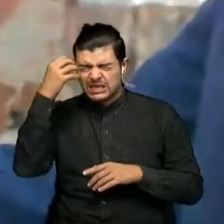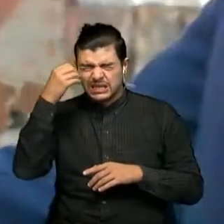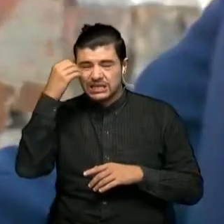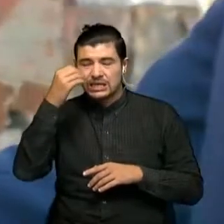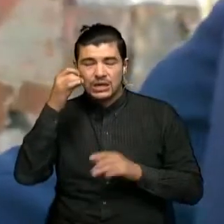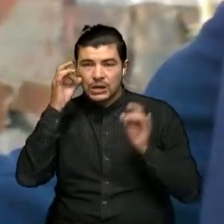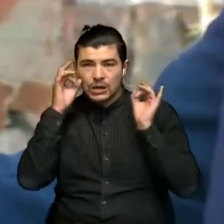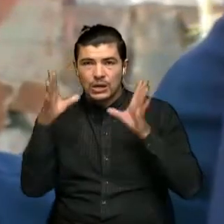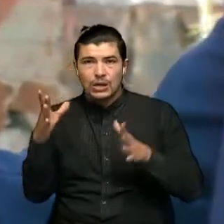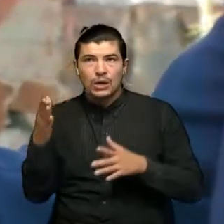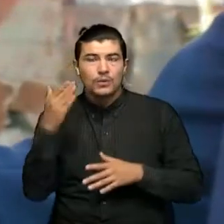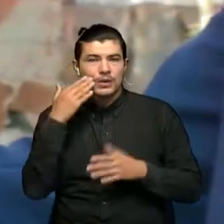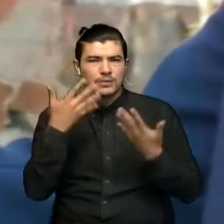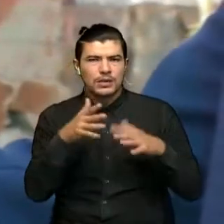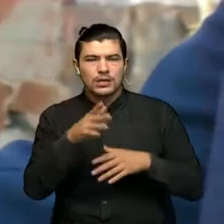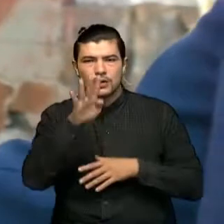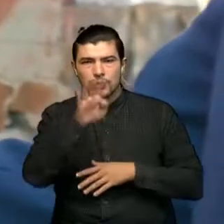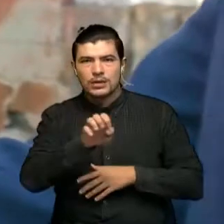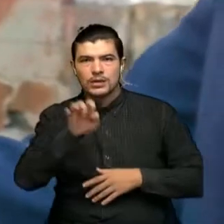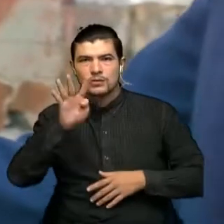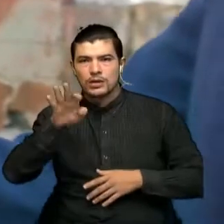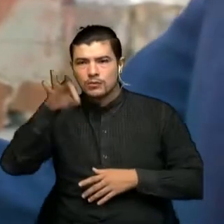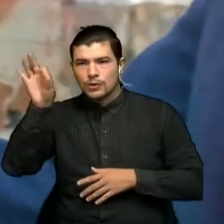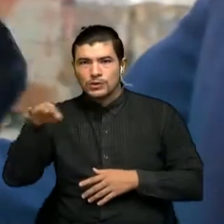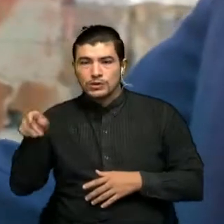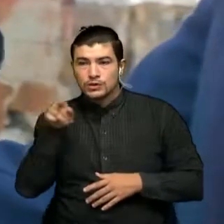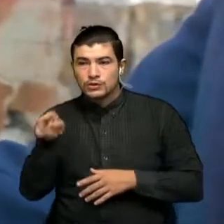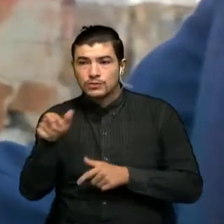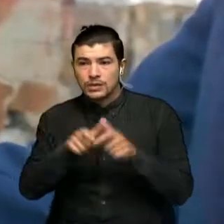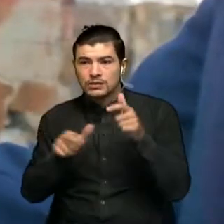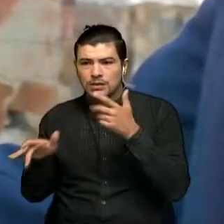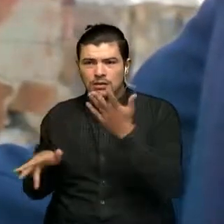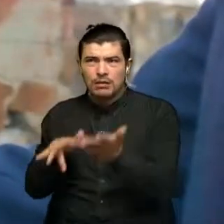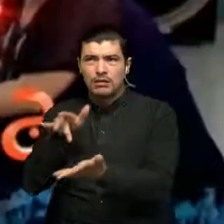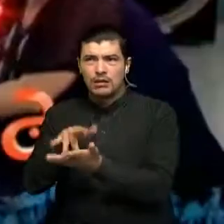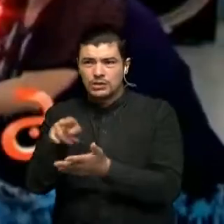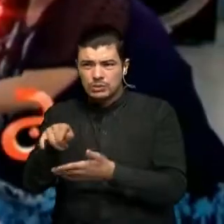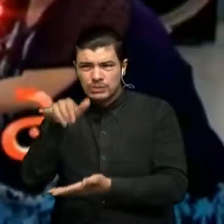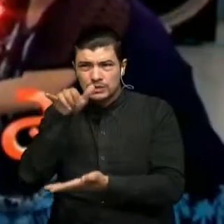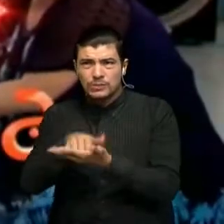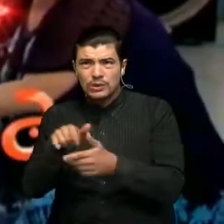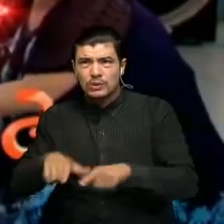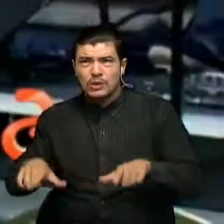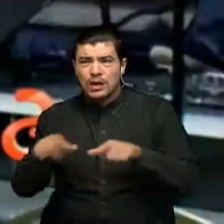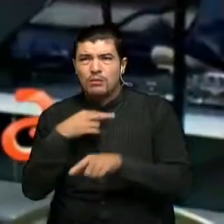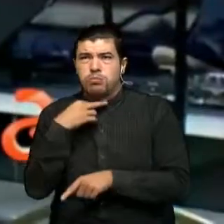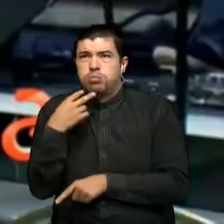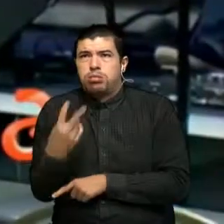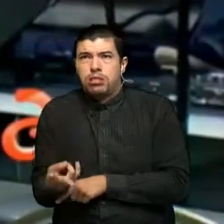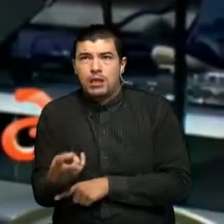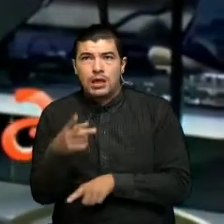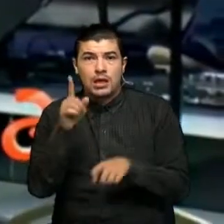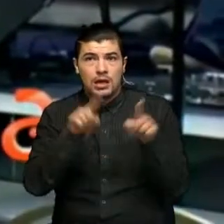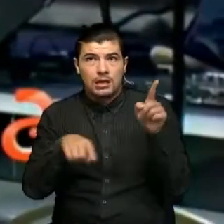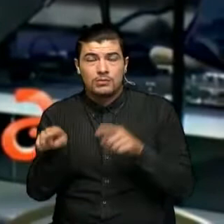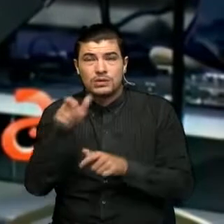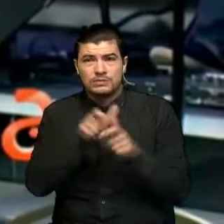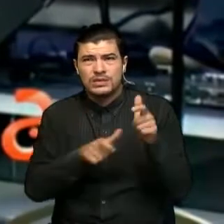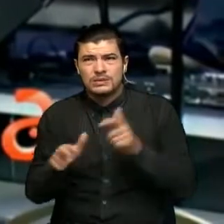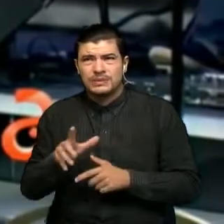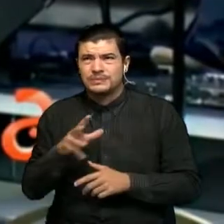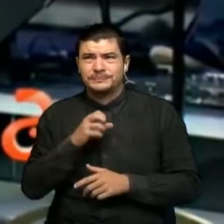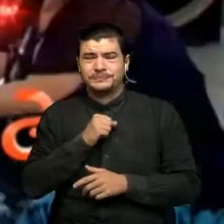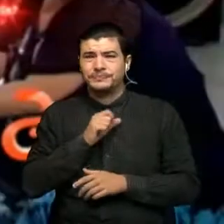vez que te lo grabó cerca del 94% de las personas que asisten vomitan en el mismo seminario sin embargo algunas personas se abstienen de